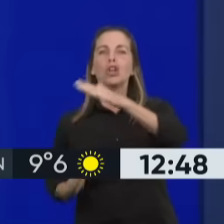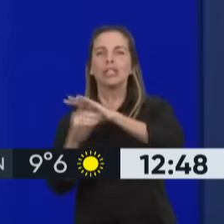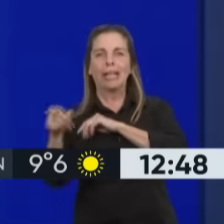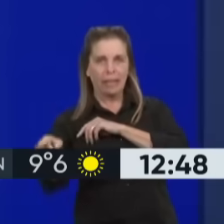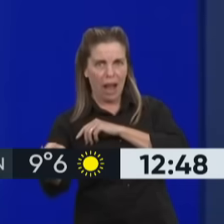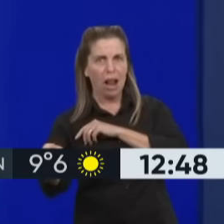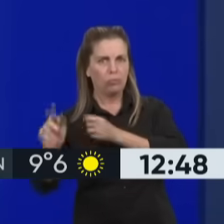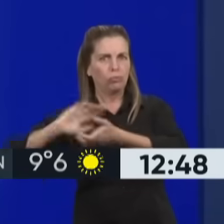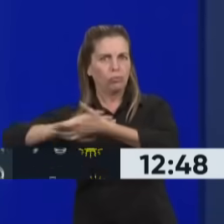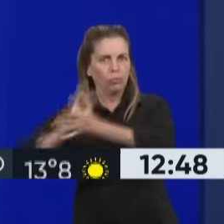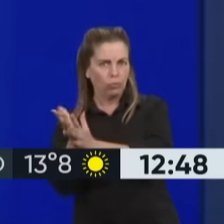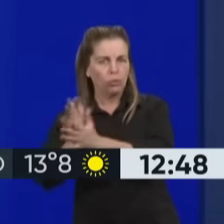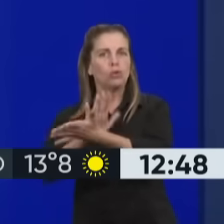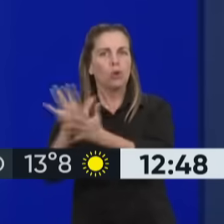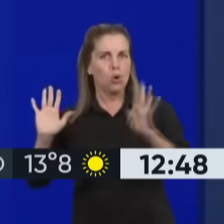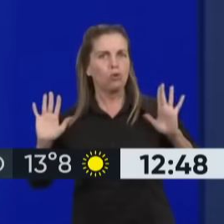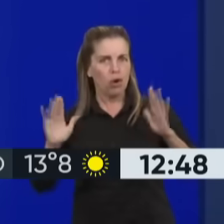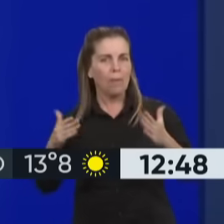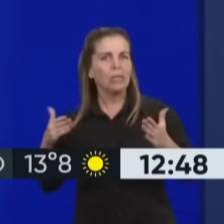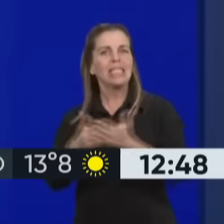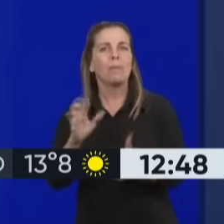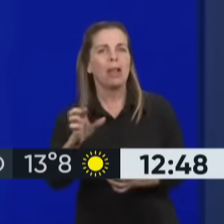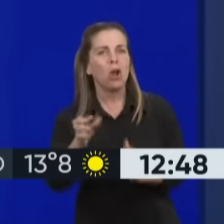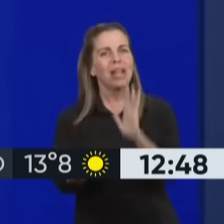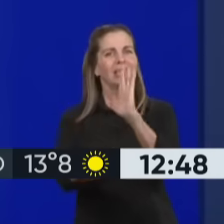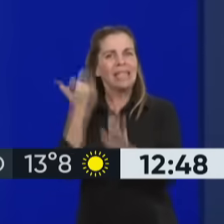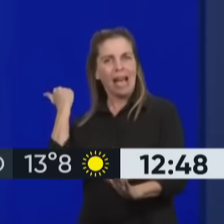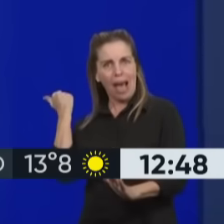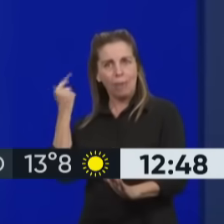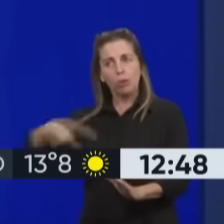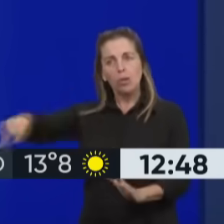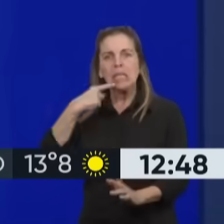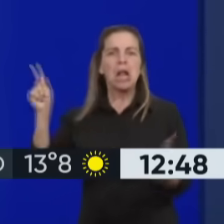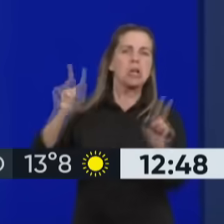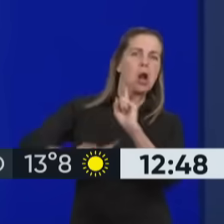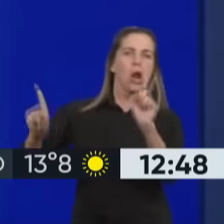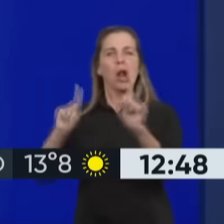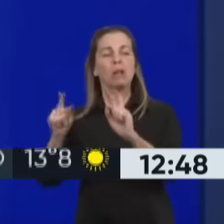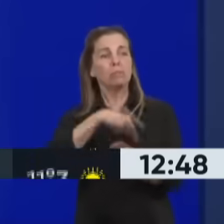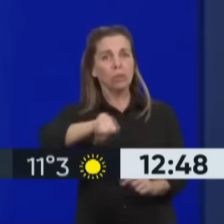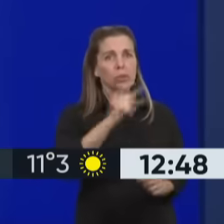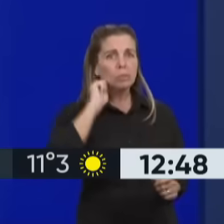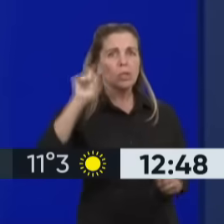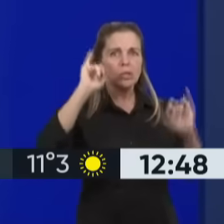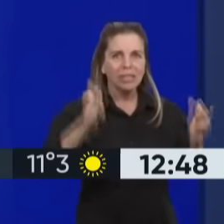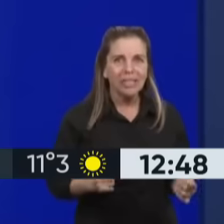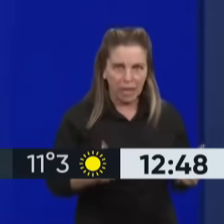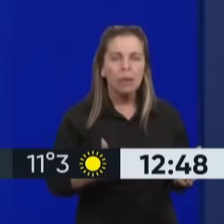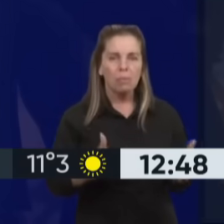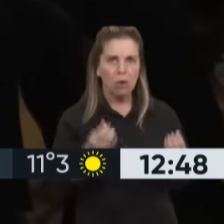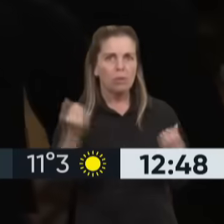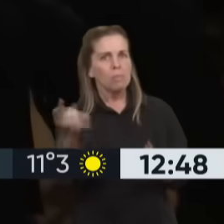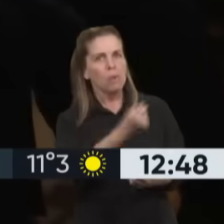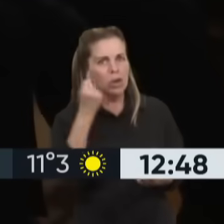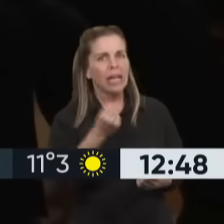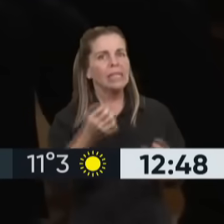de que dijeron que en un año electoral no lo íbamos a hacer, pero lo que prima siempre es la solución moral sobre la utilitarista,